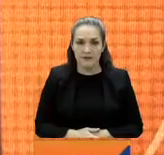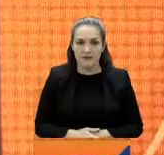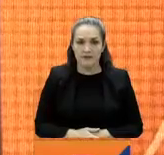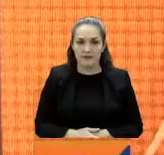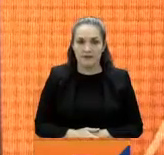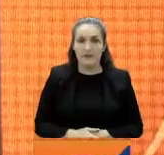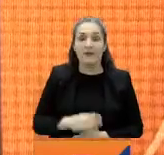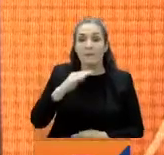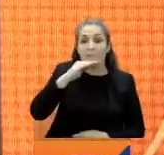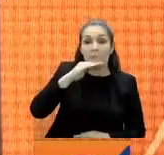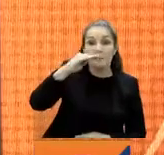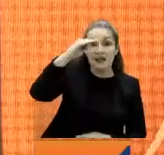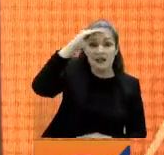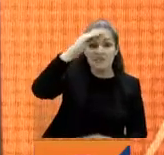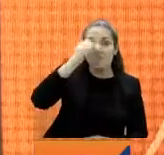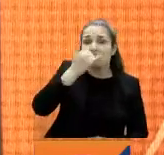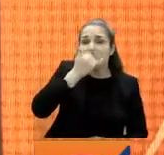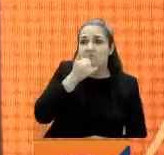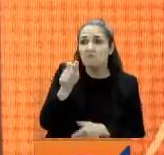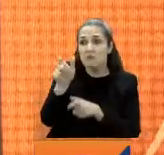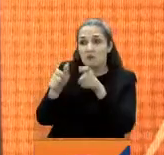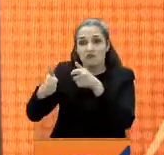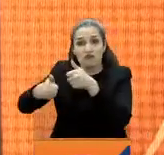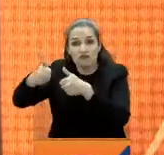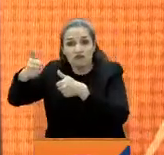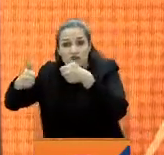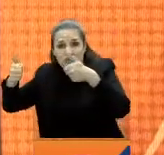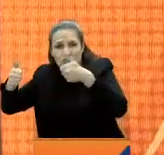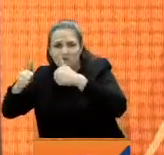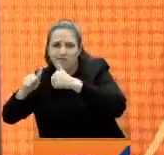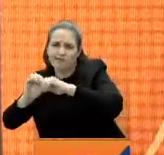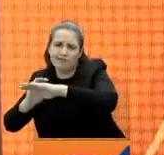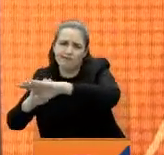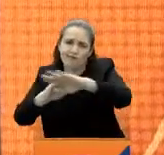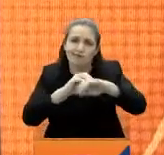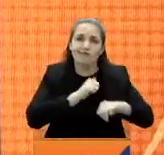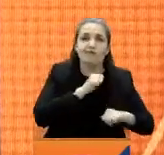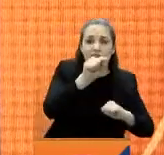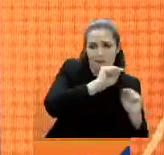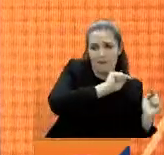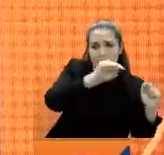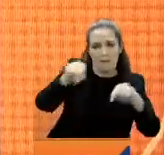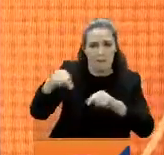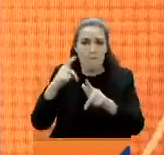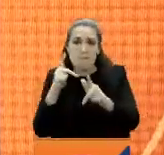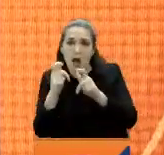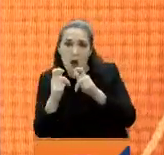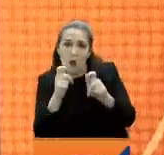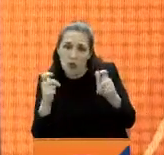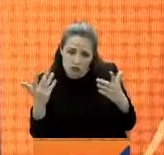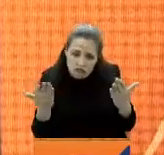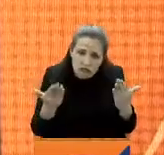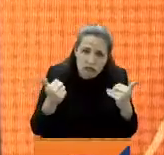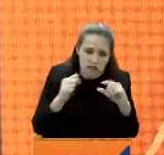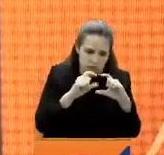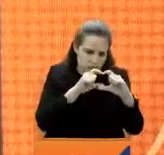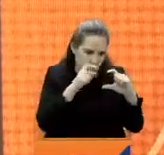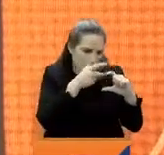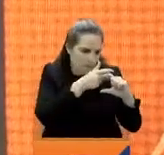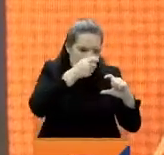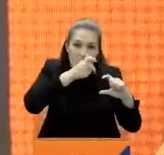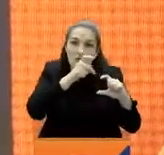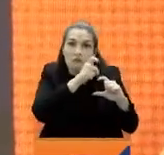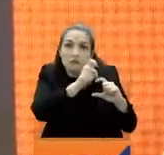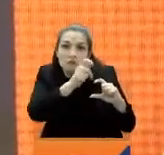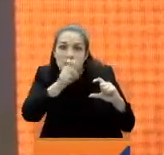En Medellín, las autoridades están invitando a los ciudadanos a que asistan a las jornadas de vacunación. Según las autoridades, la ocupación de las camas UCI